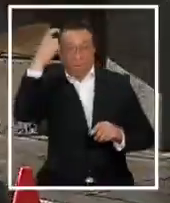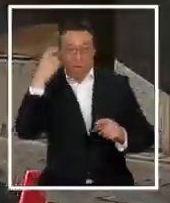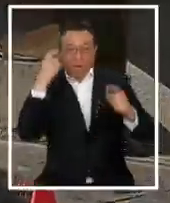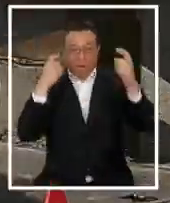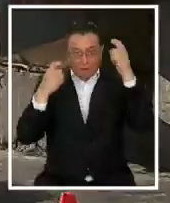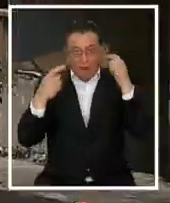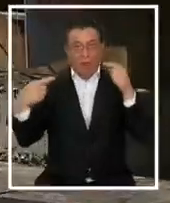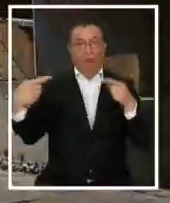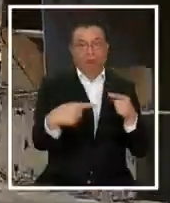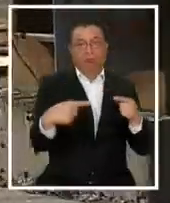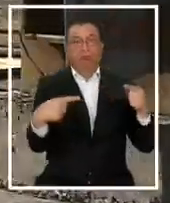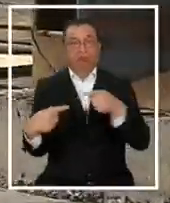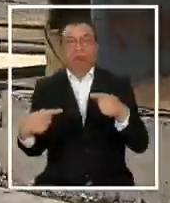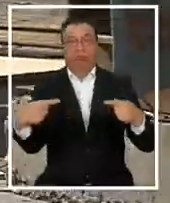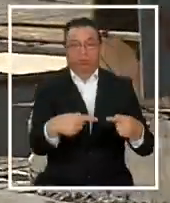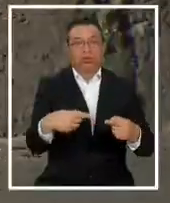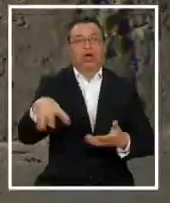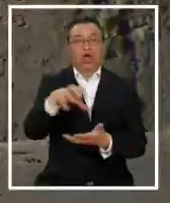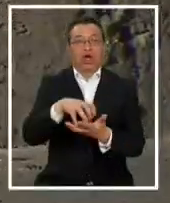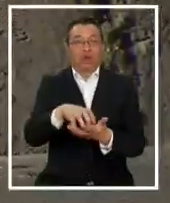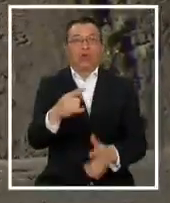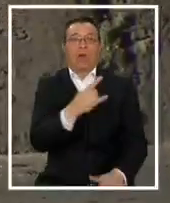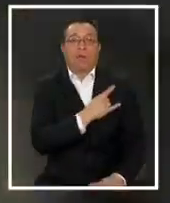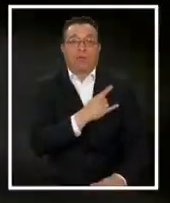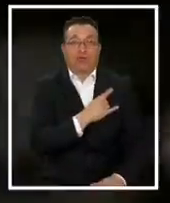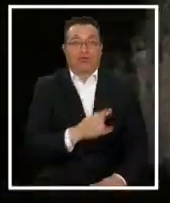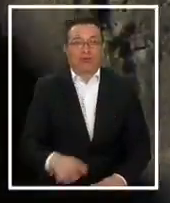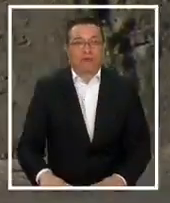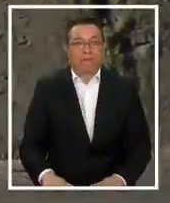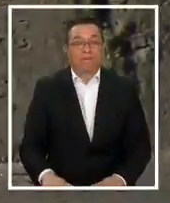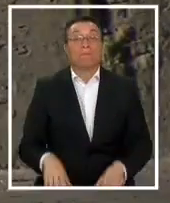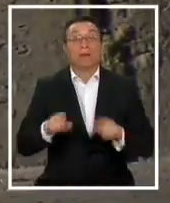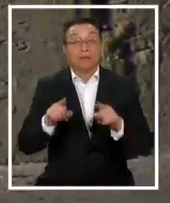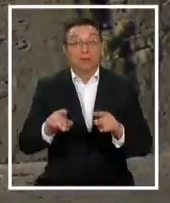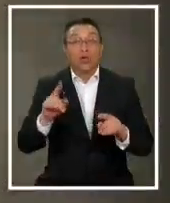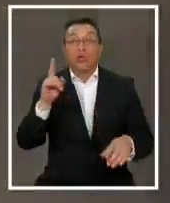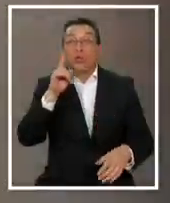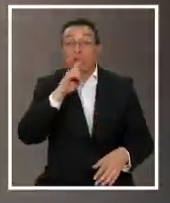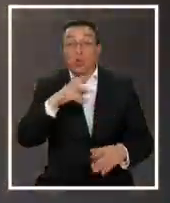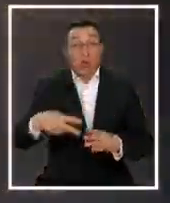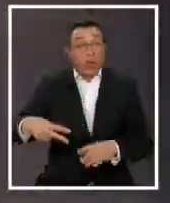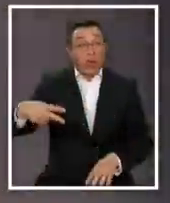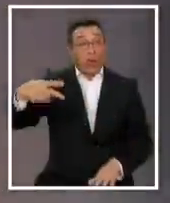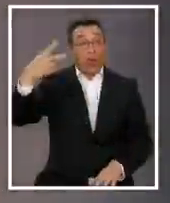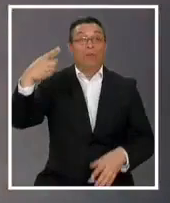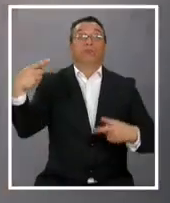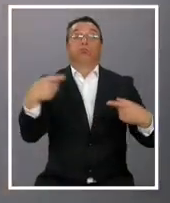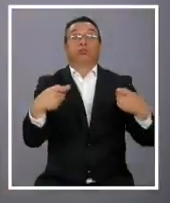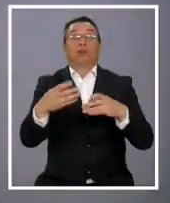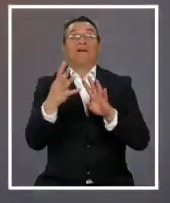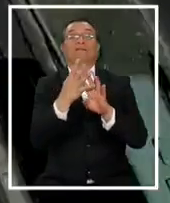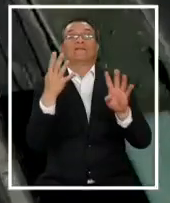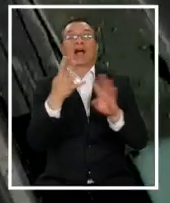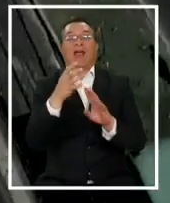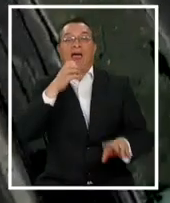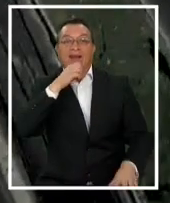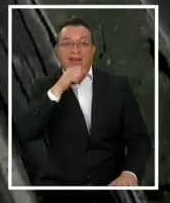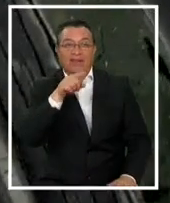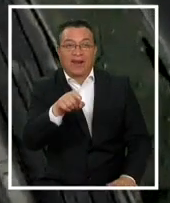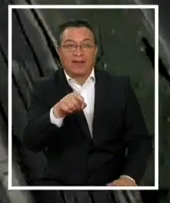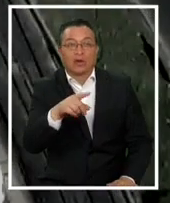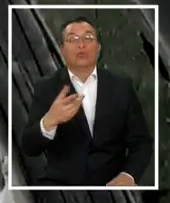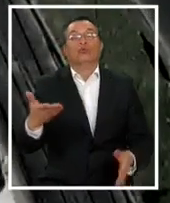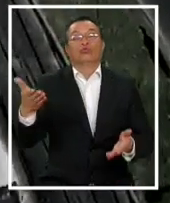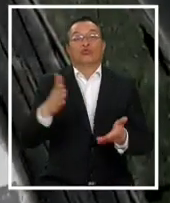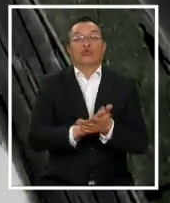de sangre ocurridos en la comuna de Maipú y que tuvieron como punto cúlmine la balacera en la feria navideña, que terminó